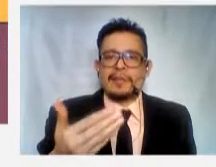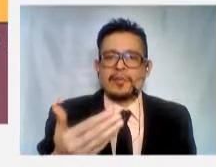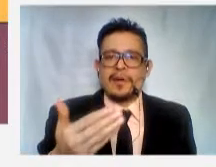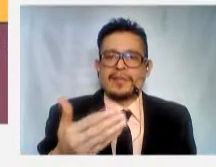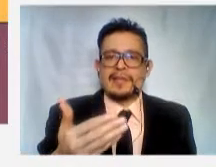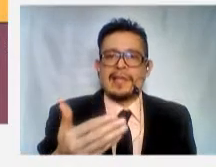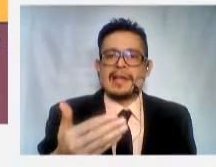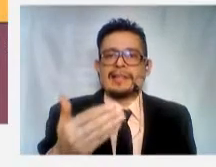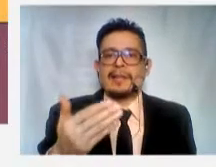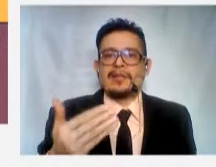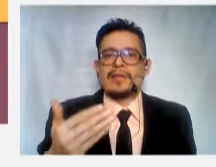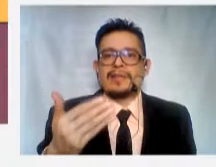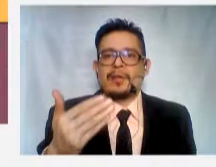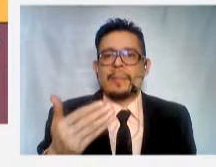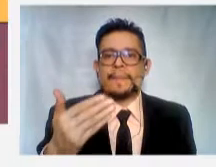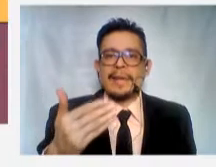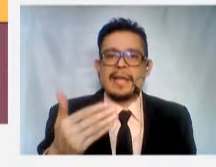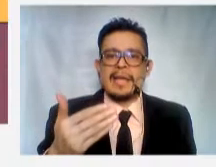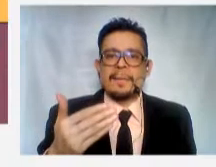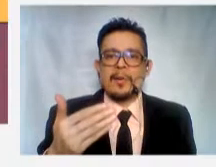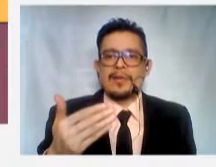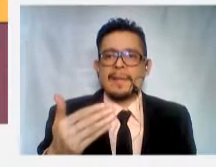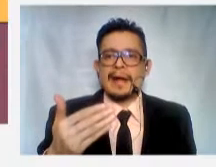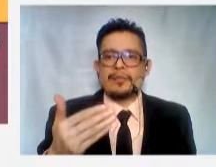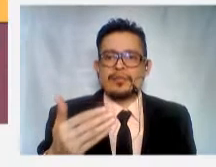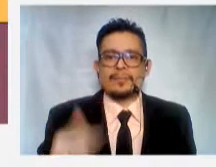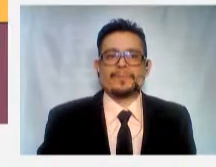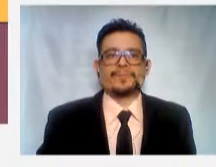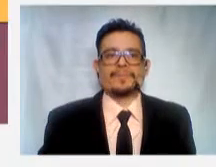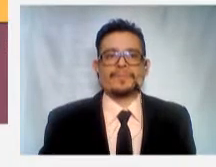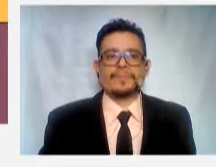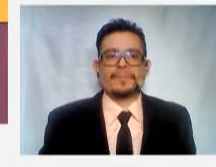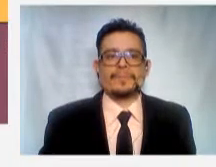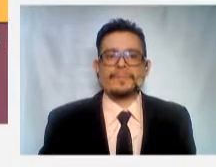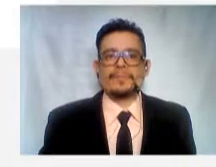fertilización asistida y servicios de salud pre y post embarazo